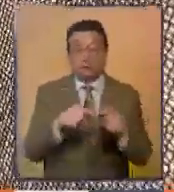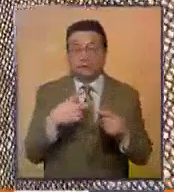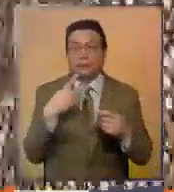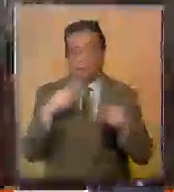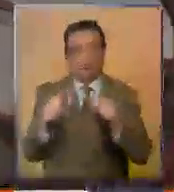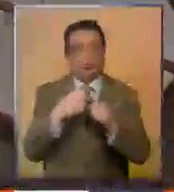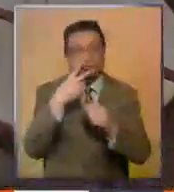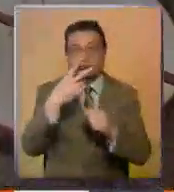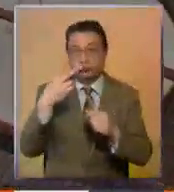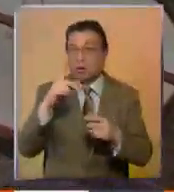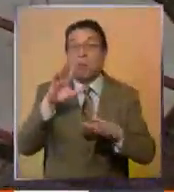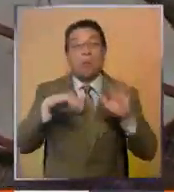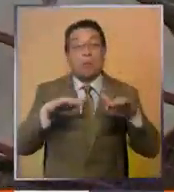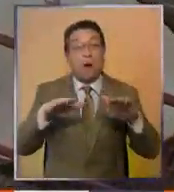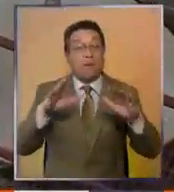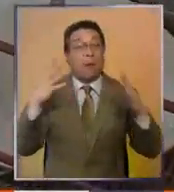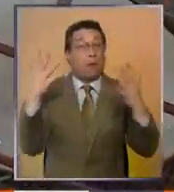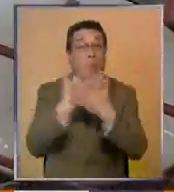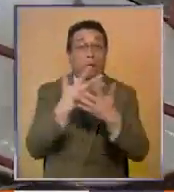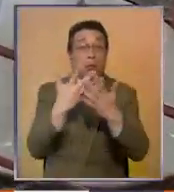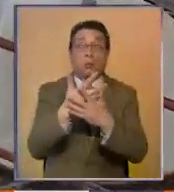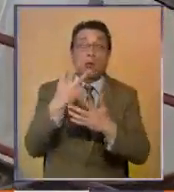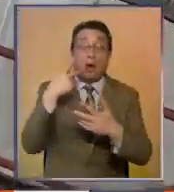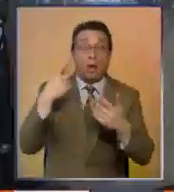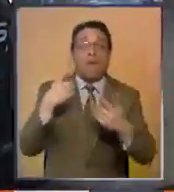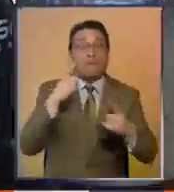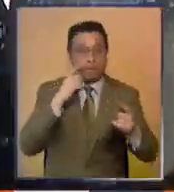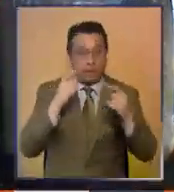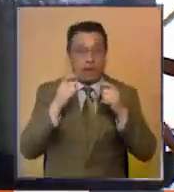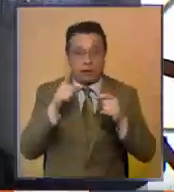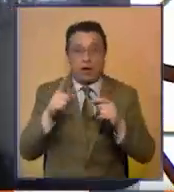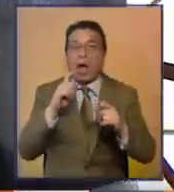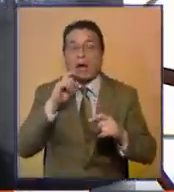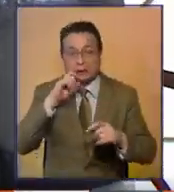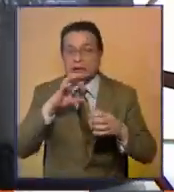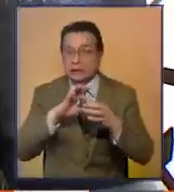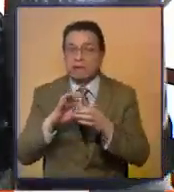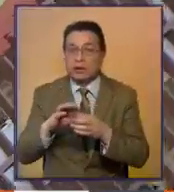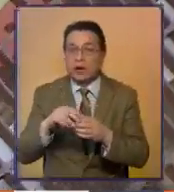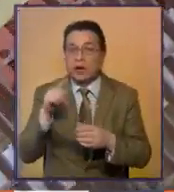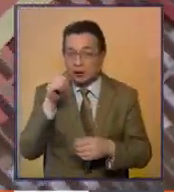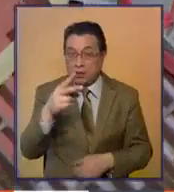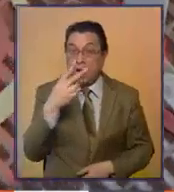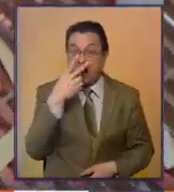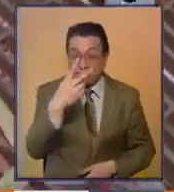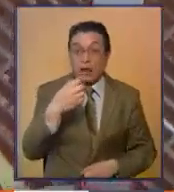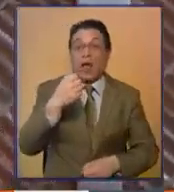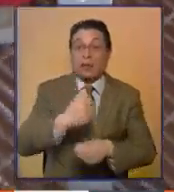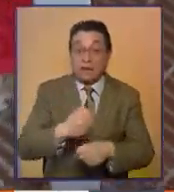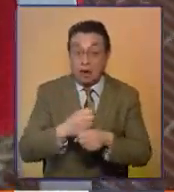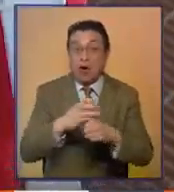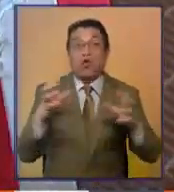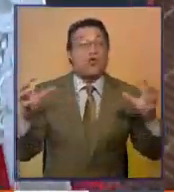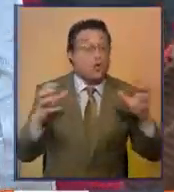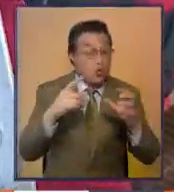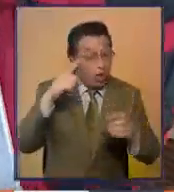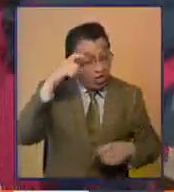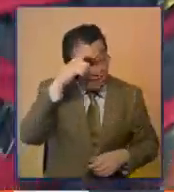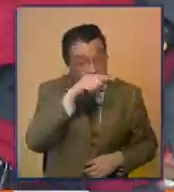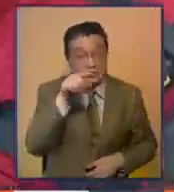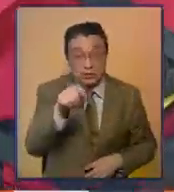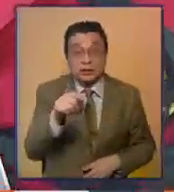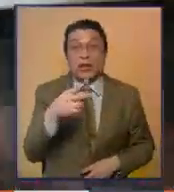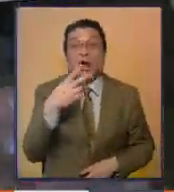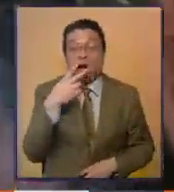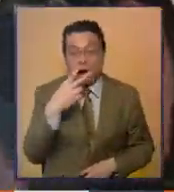veces no las vemos e ignoramos el peligro que significan. Para conocer el siguiente trabajo extremo, nos van a someter a